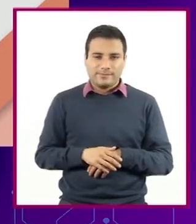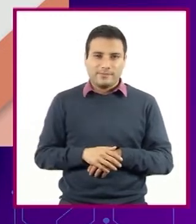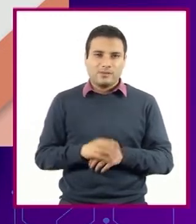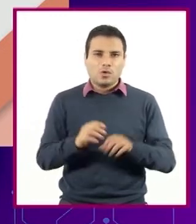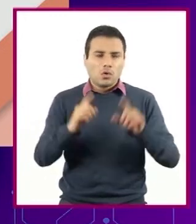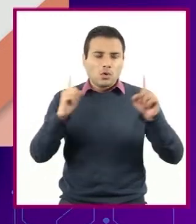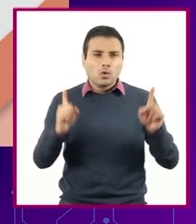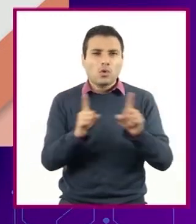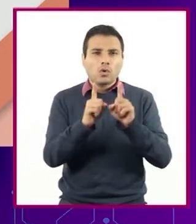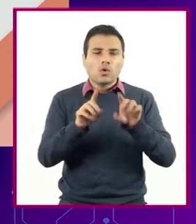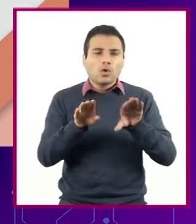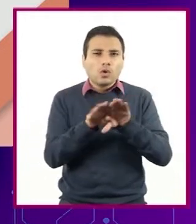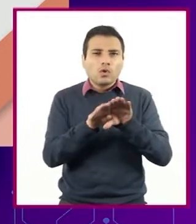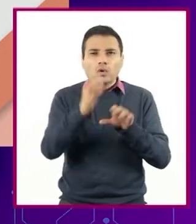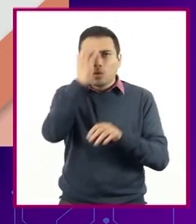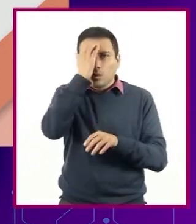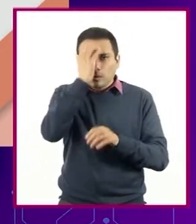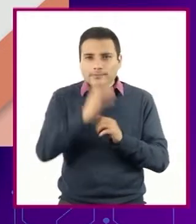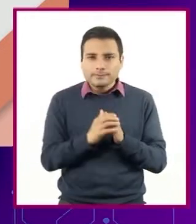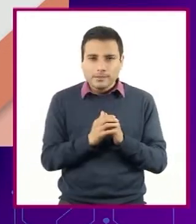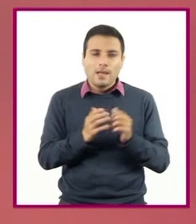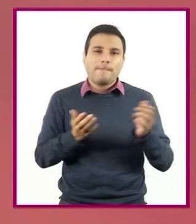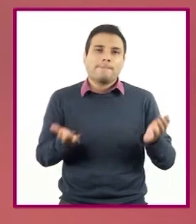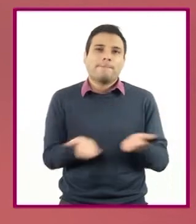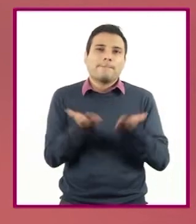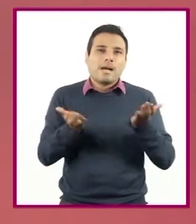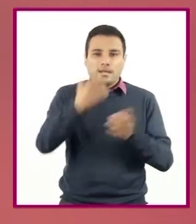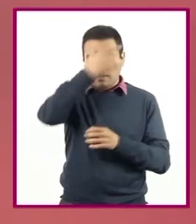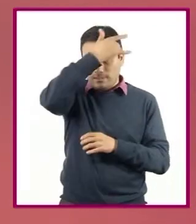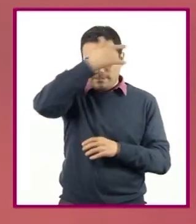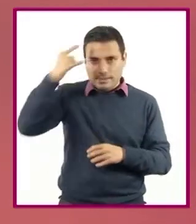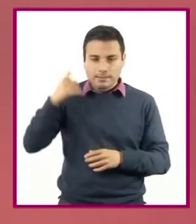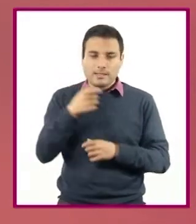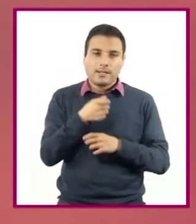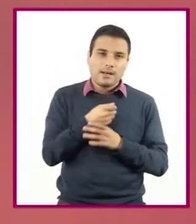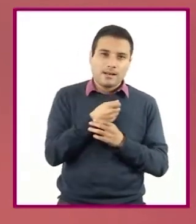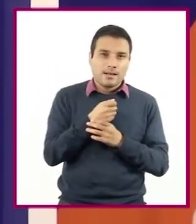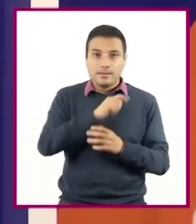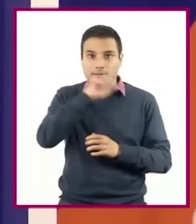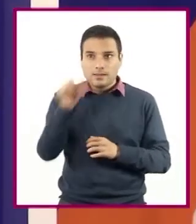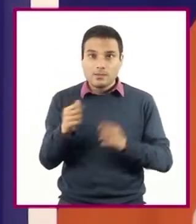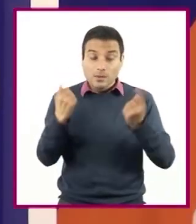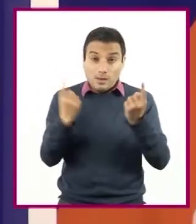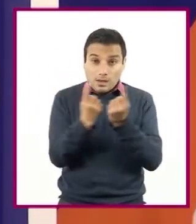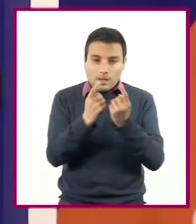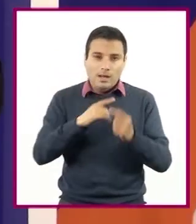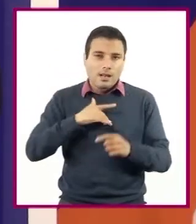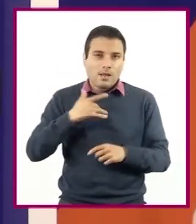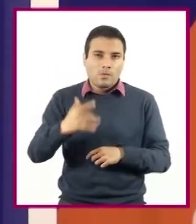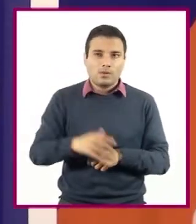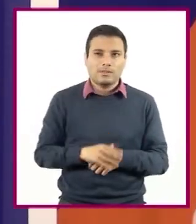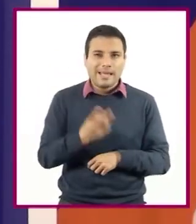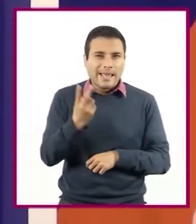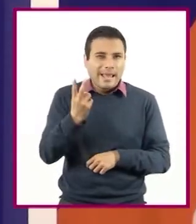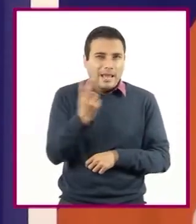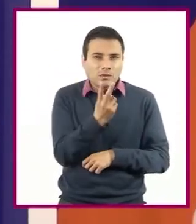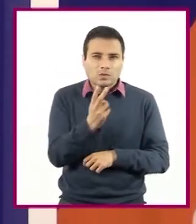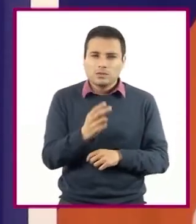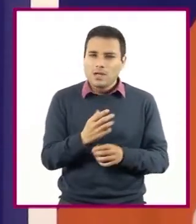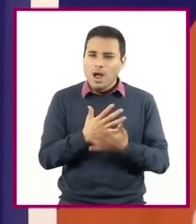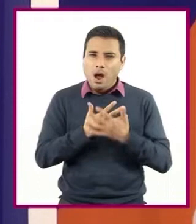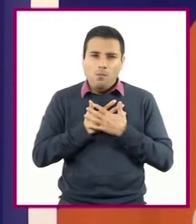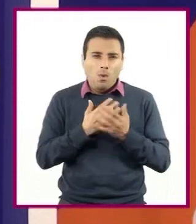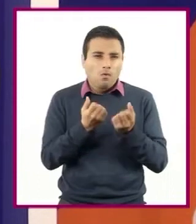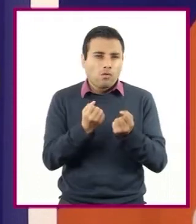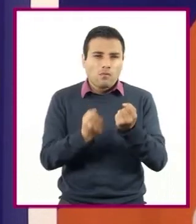un baile de máscaras y se enamoran perdidamente. Romeo y Julieta viven una relación donde la pasión se desborda y les